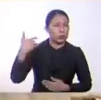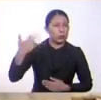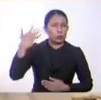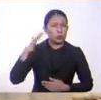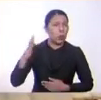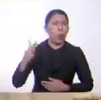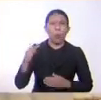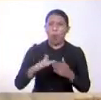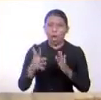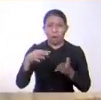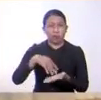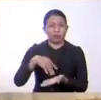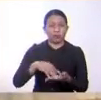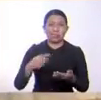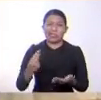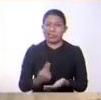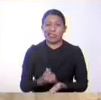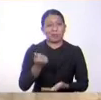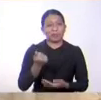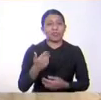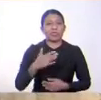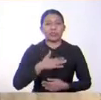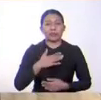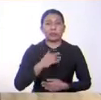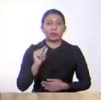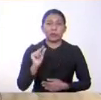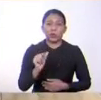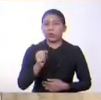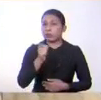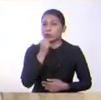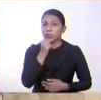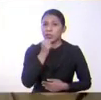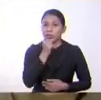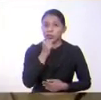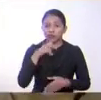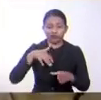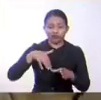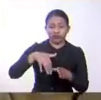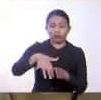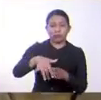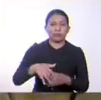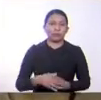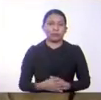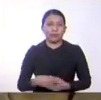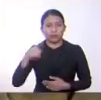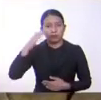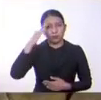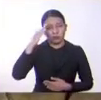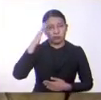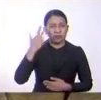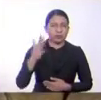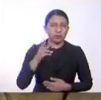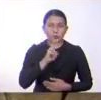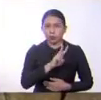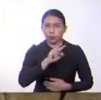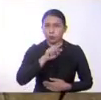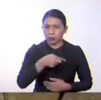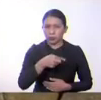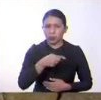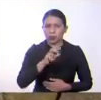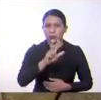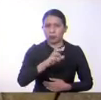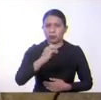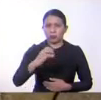civilización. Lamentablemente existen pocos registros de ello. Se sabe que hace unos 2300